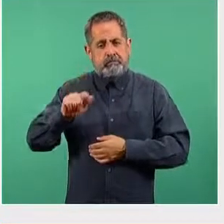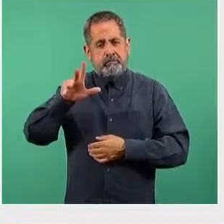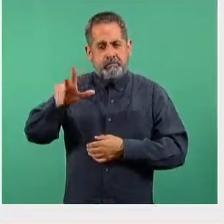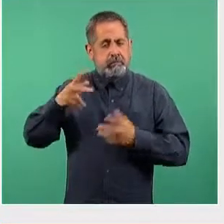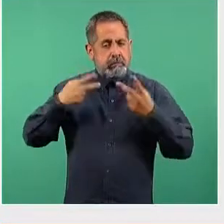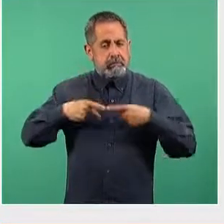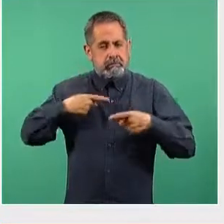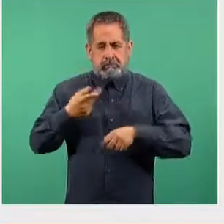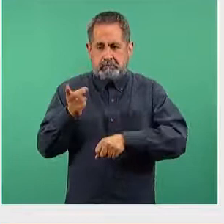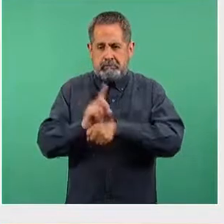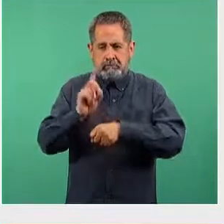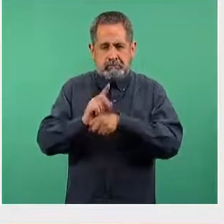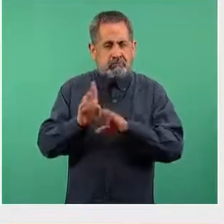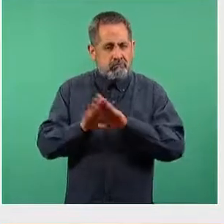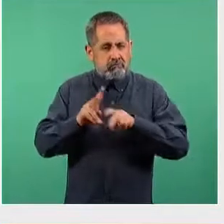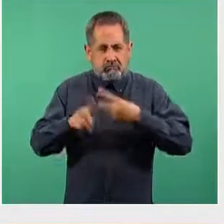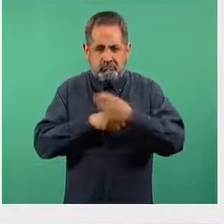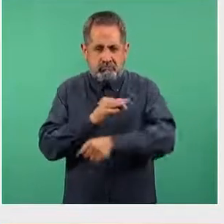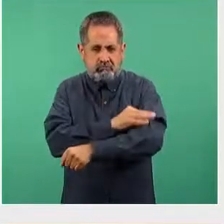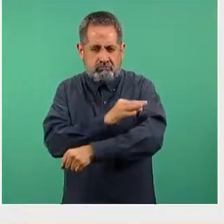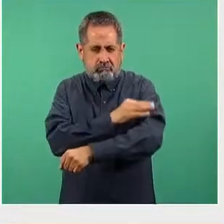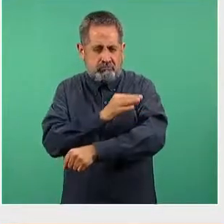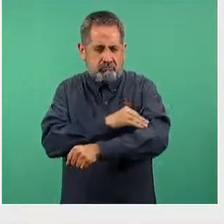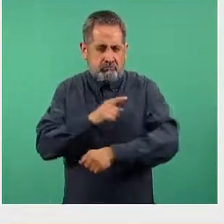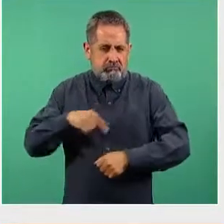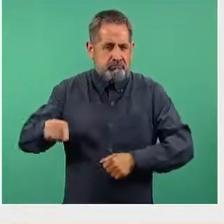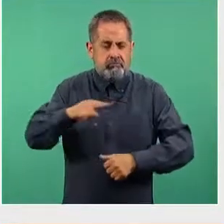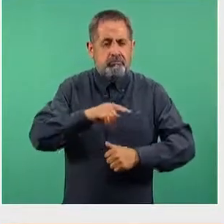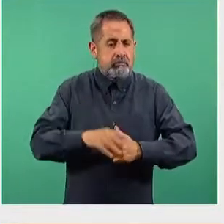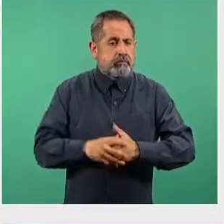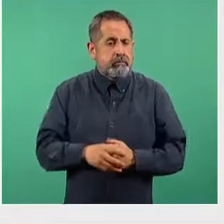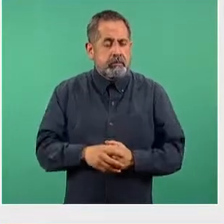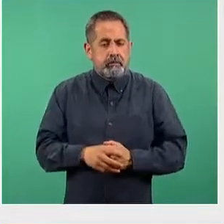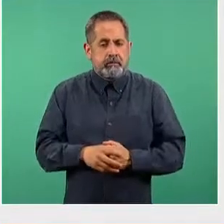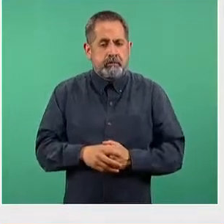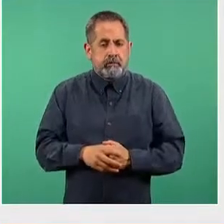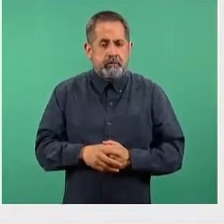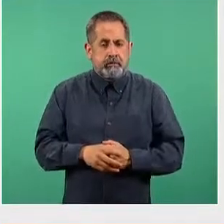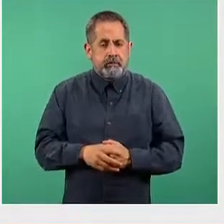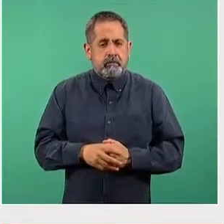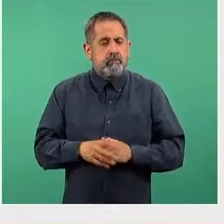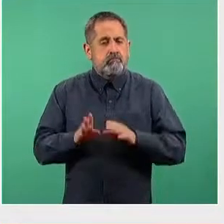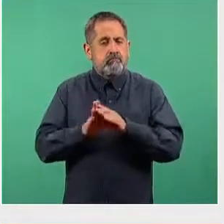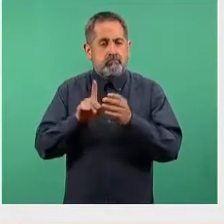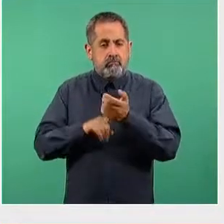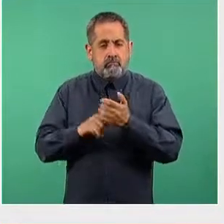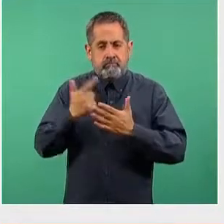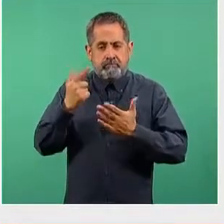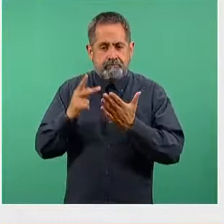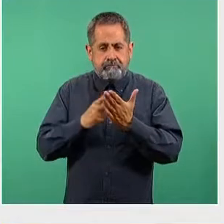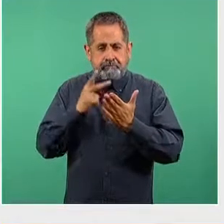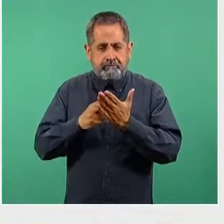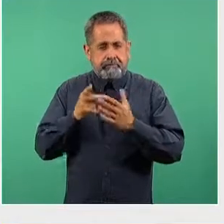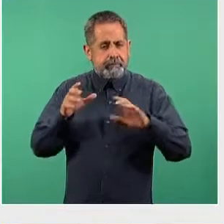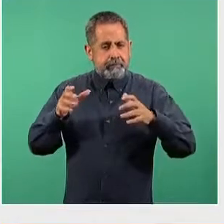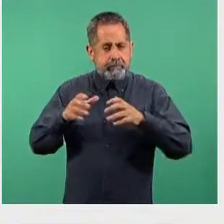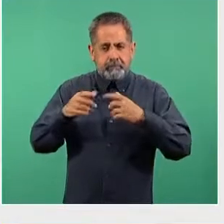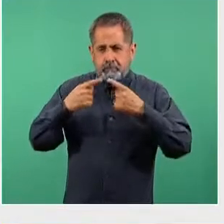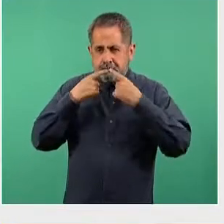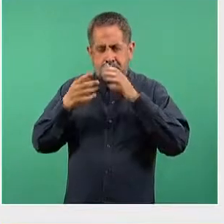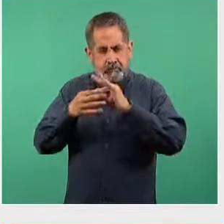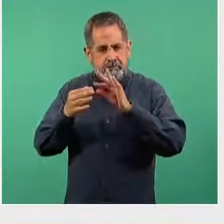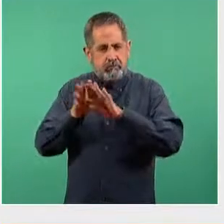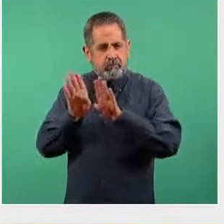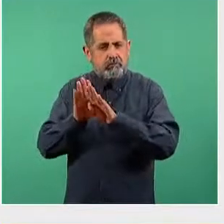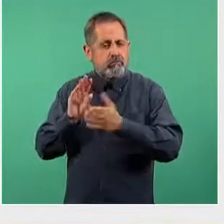1,975 personas diarias. En estas jornadas, que acumulamos 7 en el estado, se han